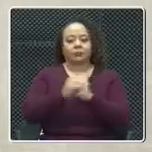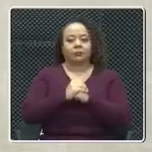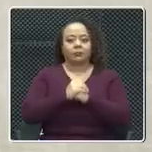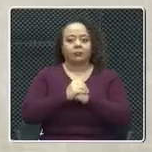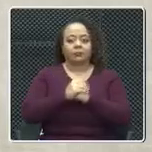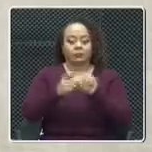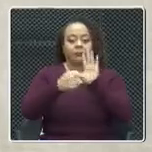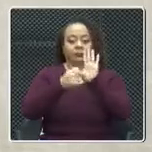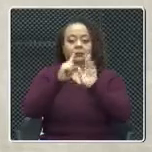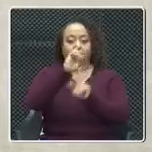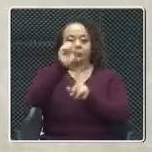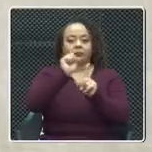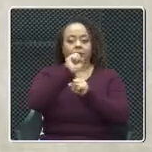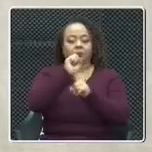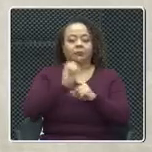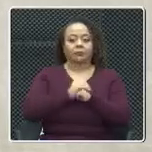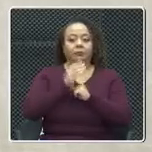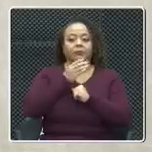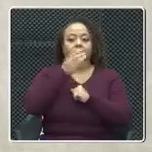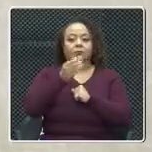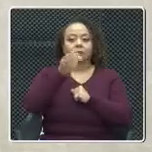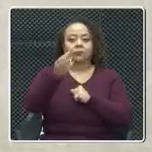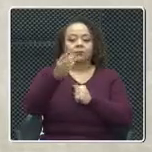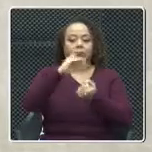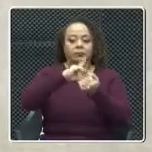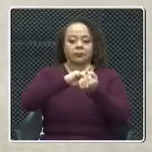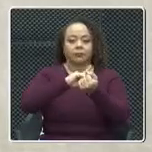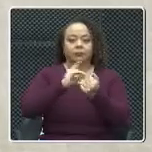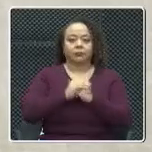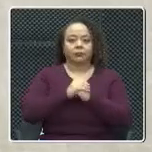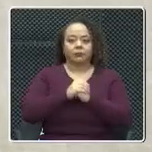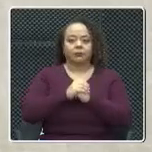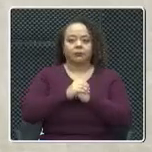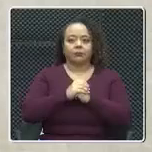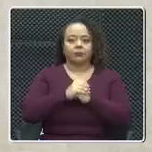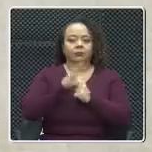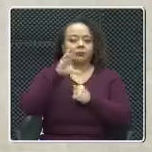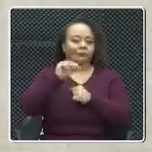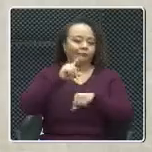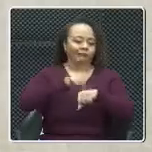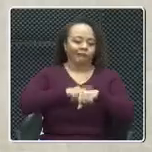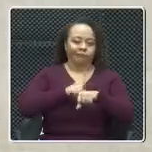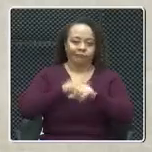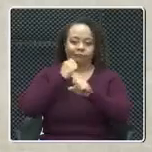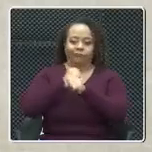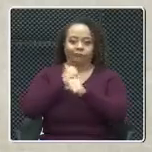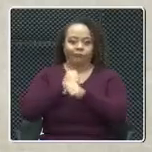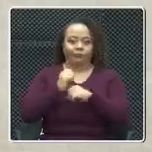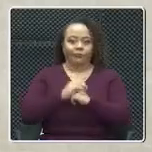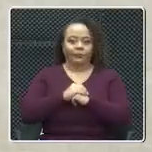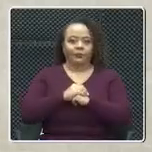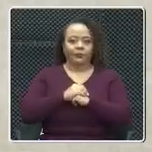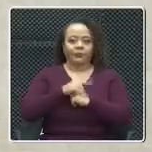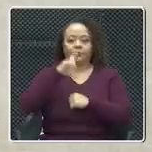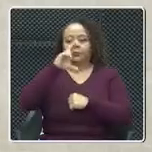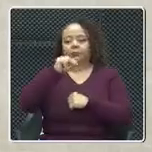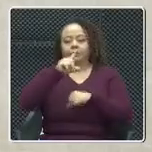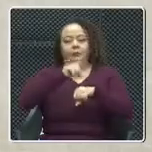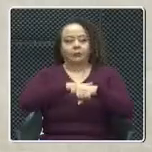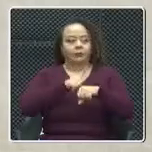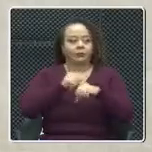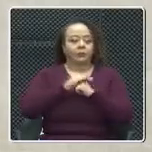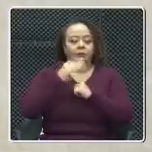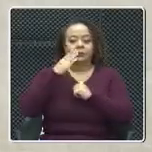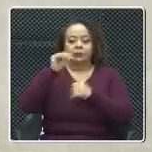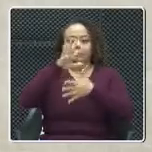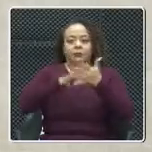están expuestas a una situación de estas, la recomendación médica es, ¿verdad? No es el momento de trabajar extra, ¿verdad? No es el momento de salir